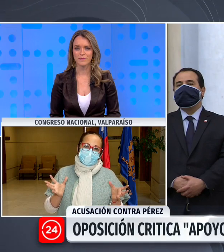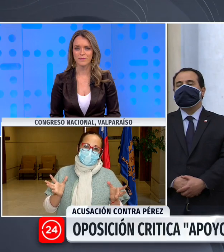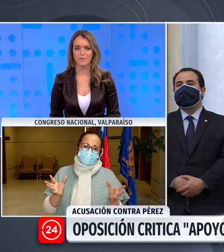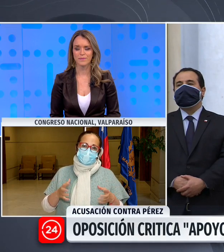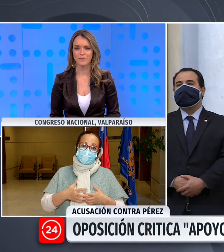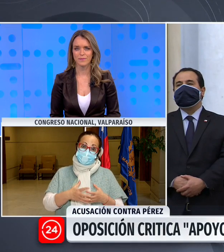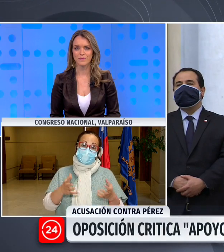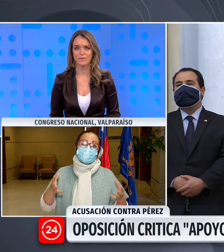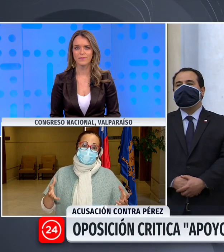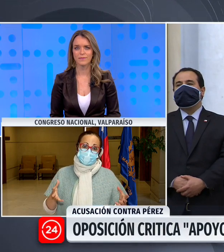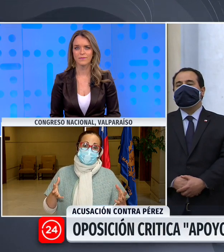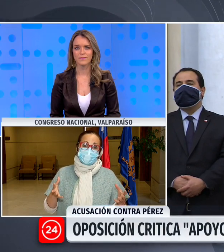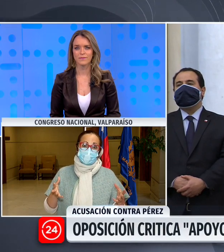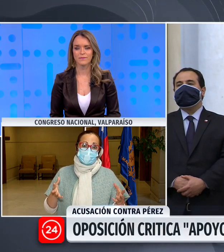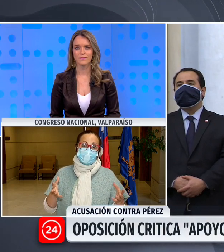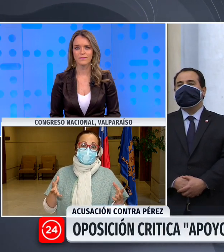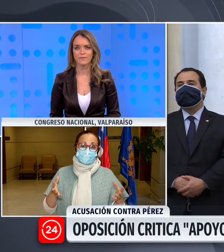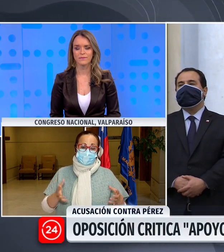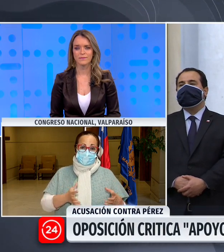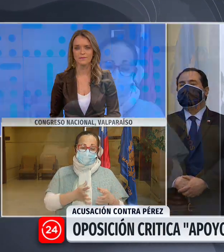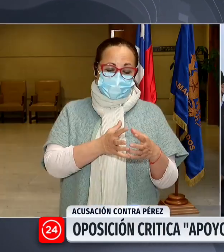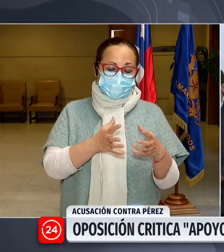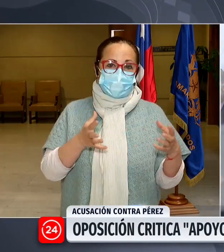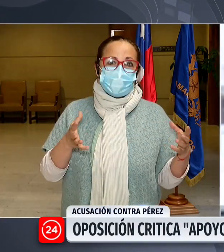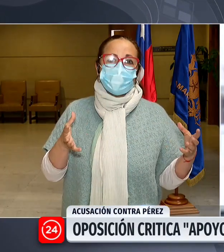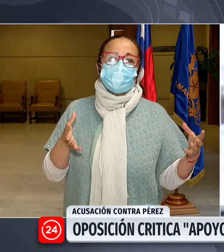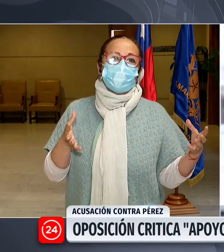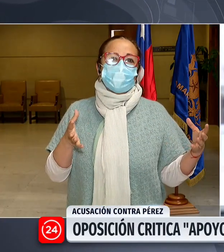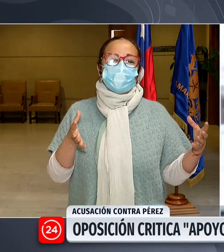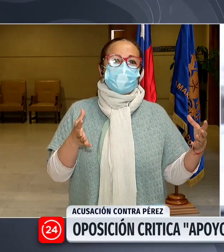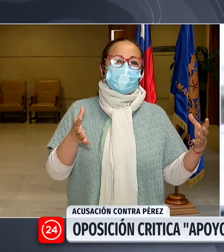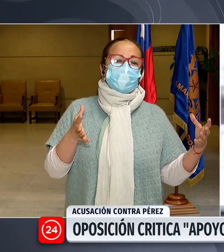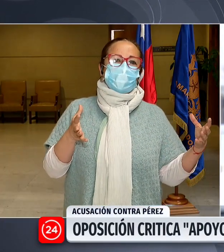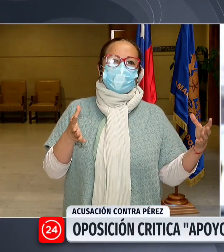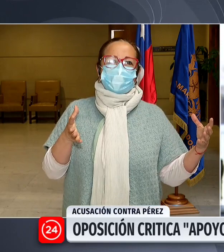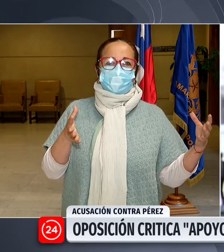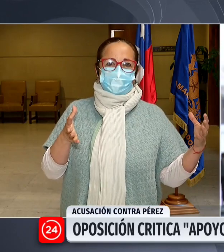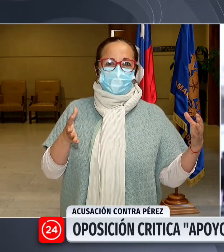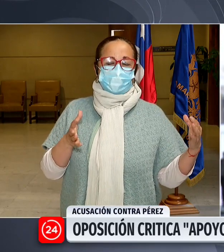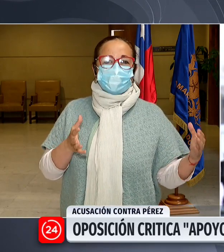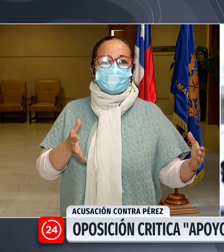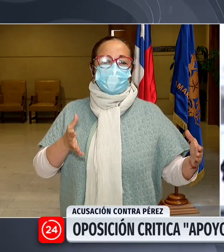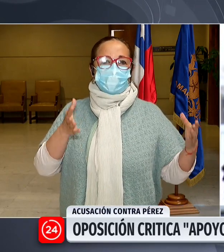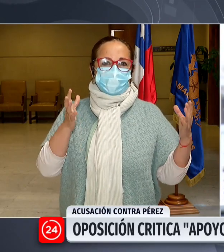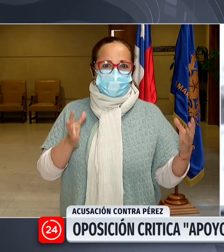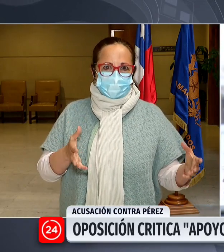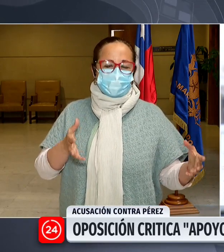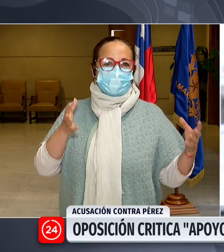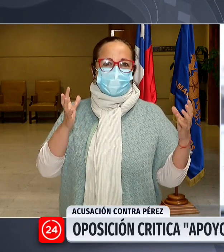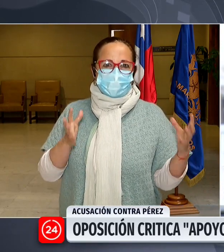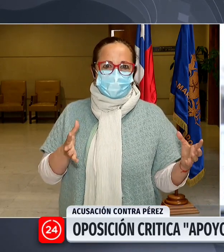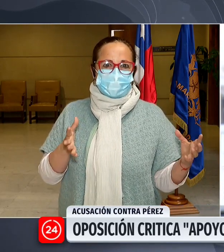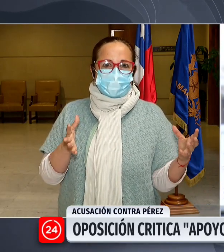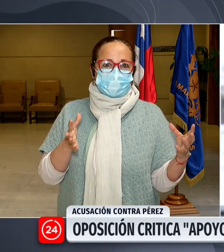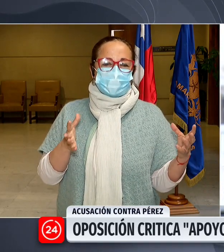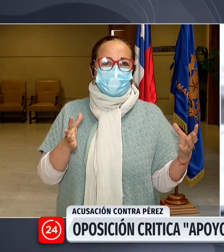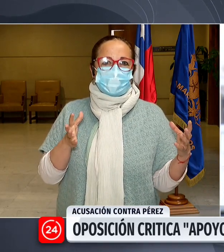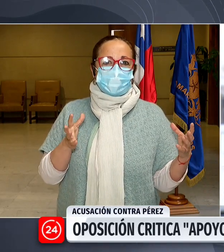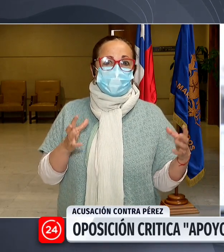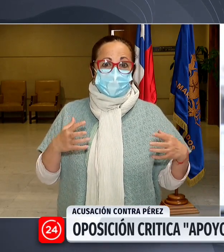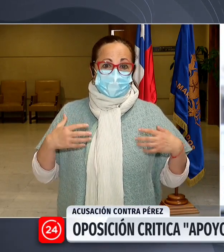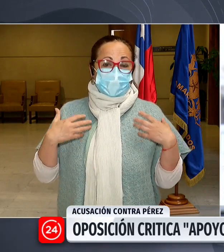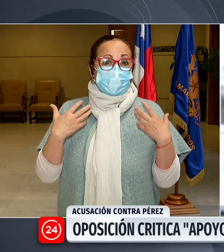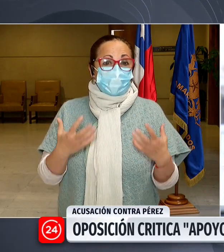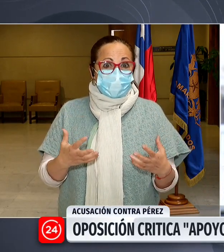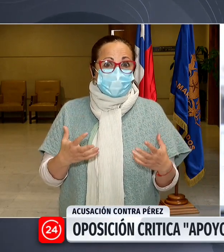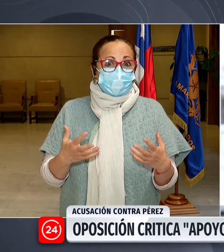hablaba así, Carla, de contextualizar lo que estaba ocurriendo, ¿no? Frente a esa situación de vulneración de los derechos humanos, que ha sido constante, permanente, del Estado de